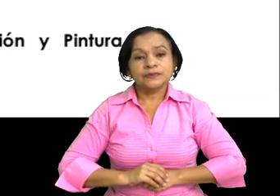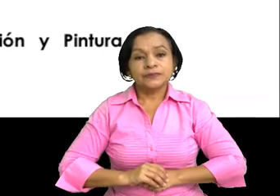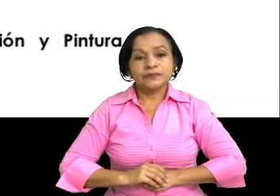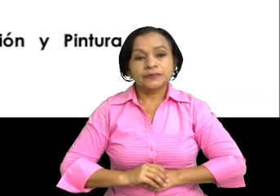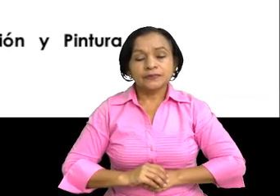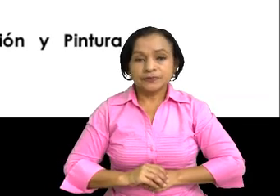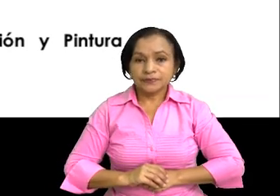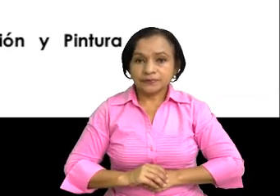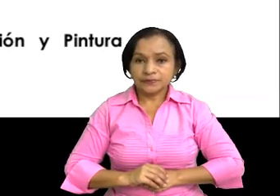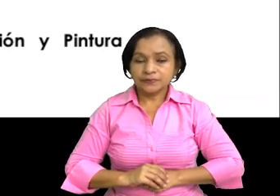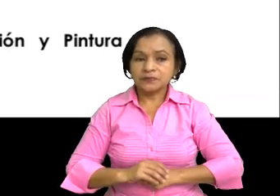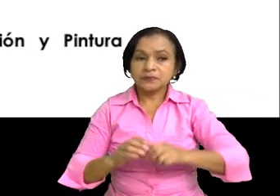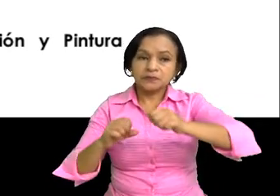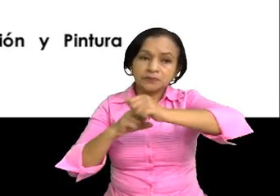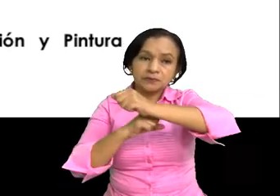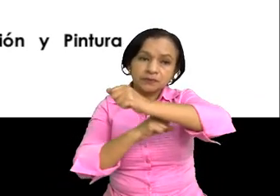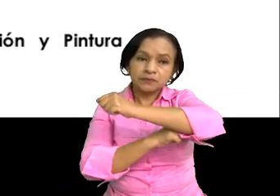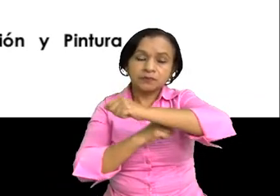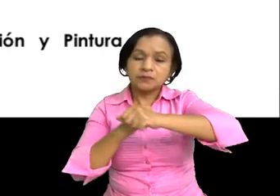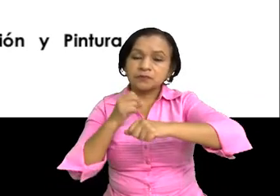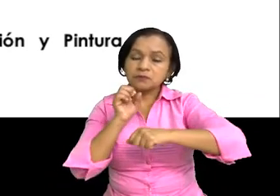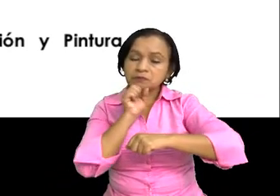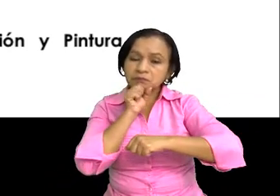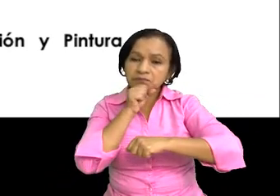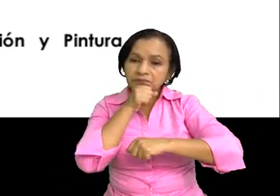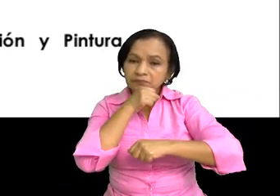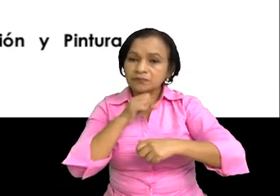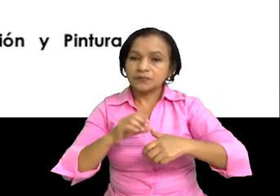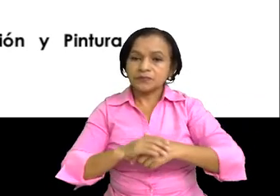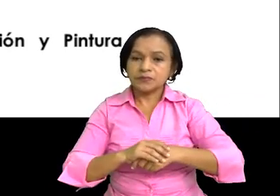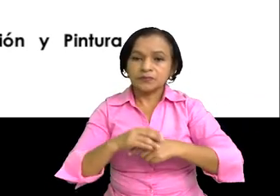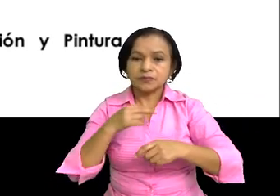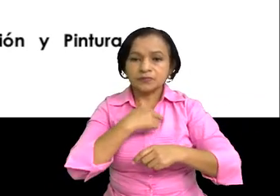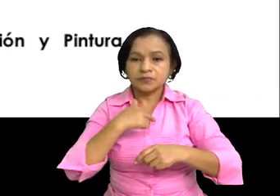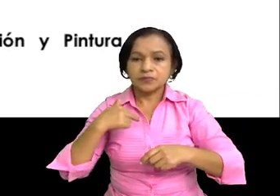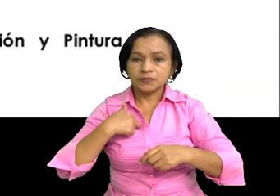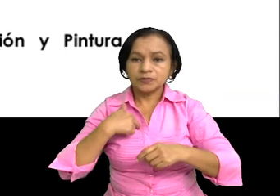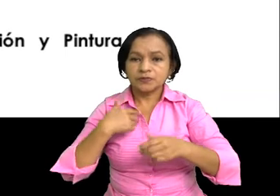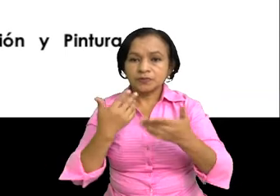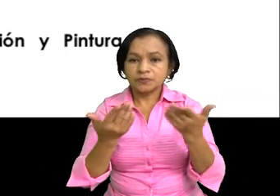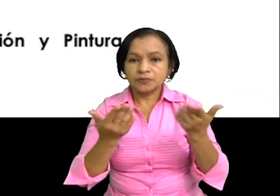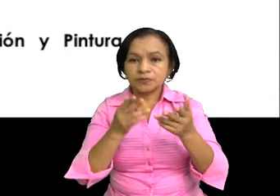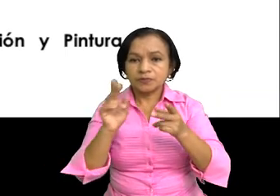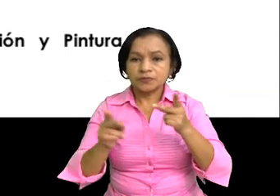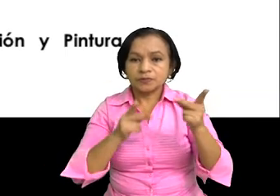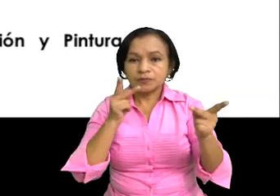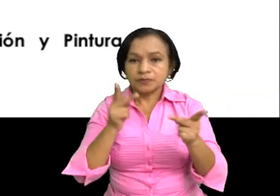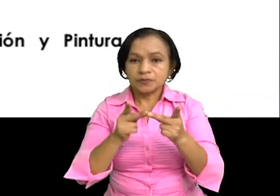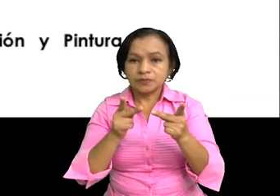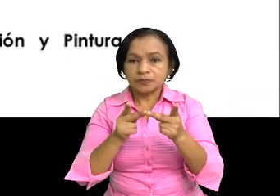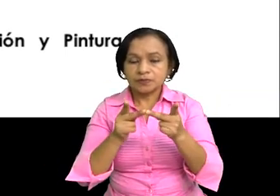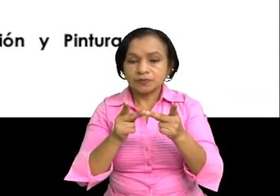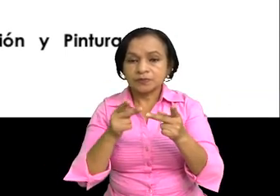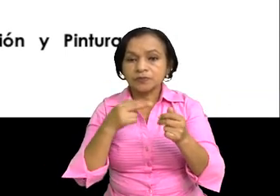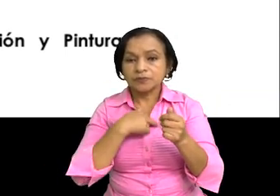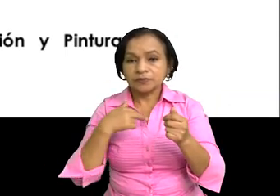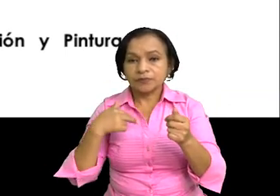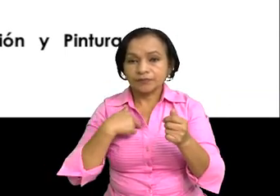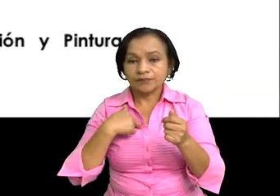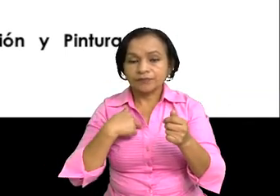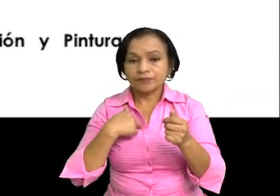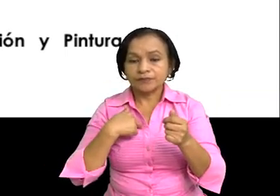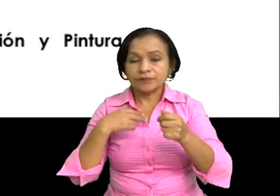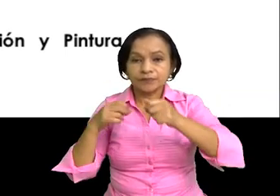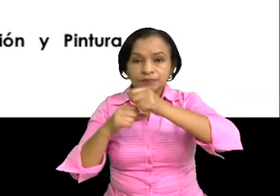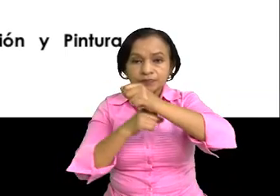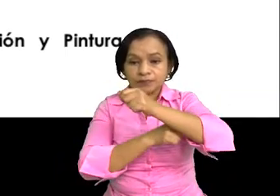un puente viejito, pero le estamos dando un mantenimiento completo. Tuvimos que instalar ahí un puente Bailey